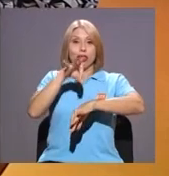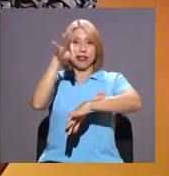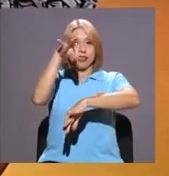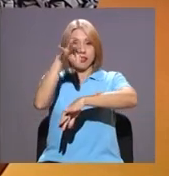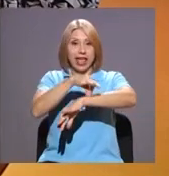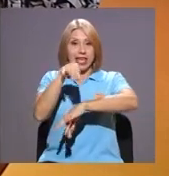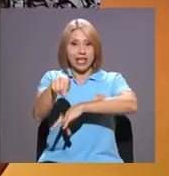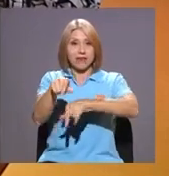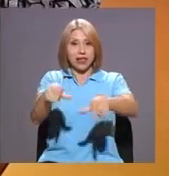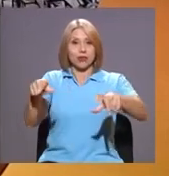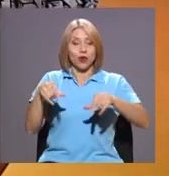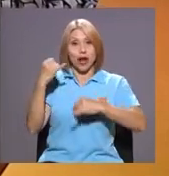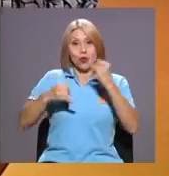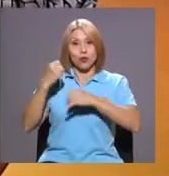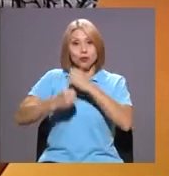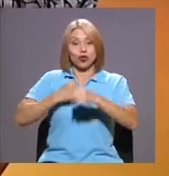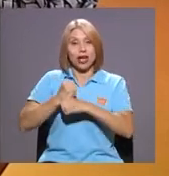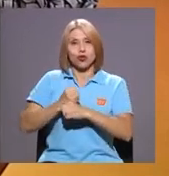años. En ese momento era